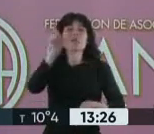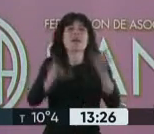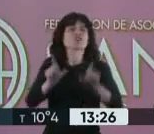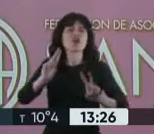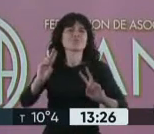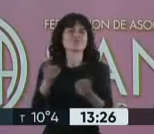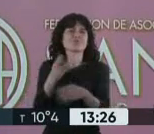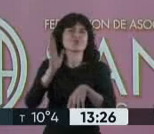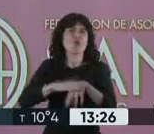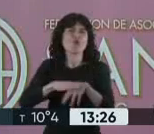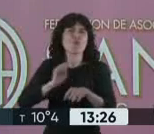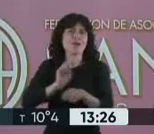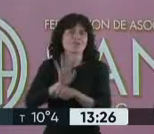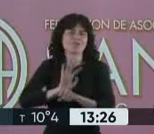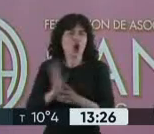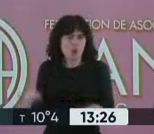En el mundo,